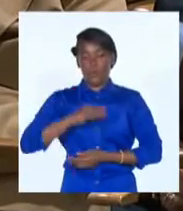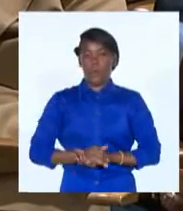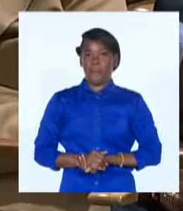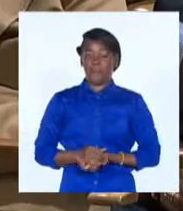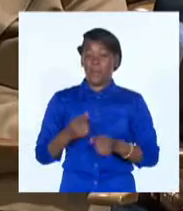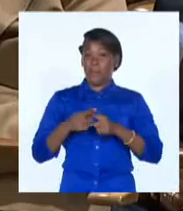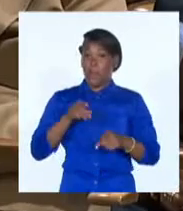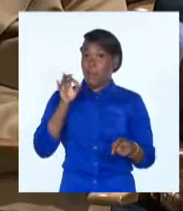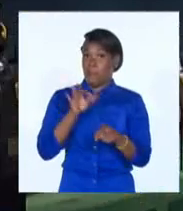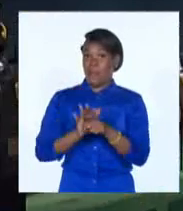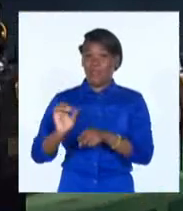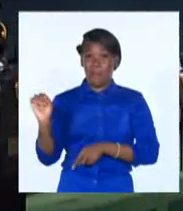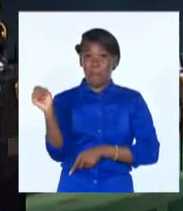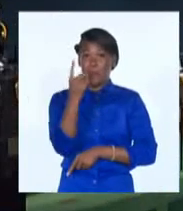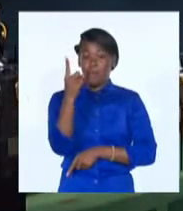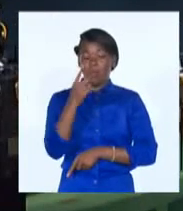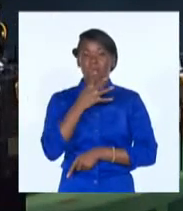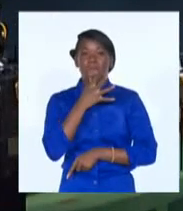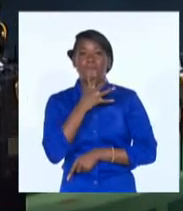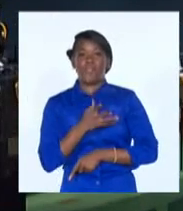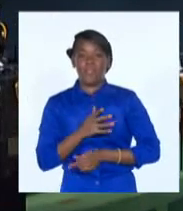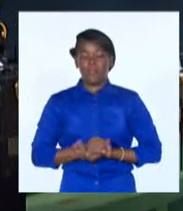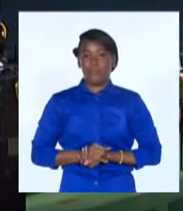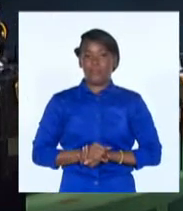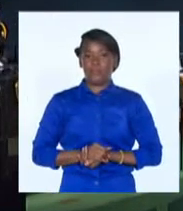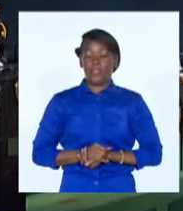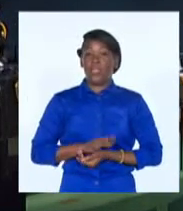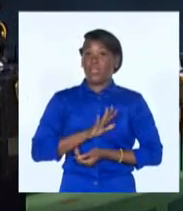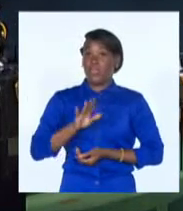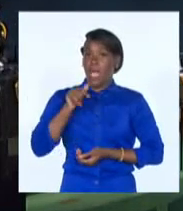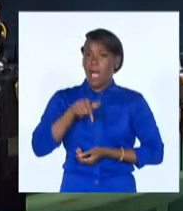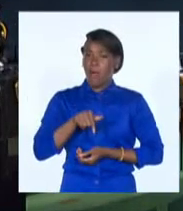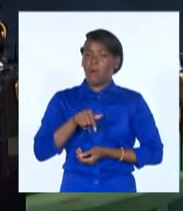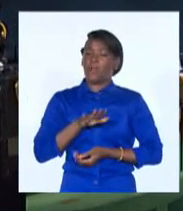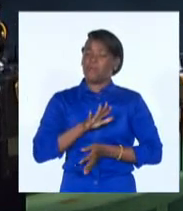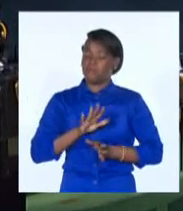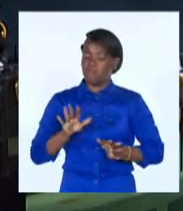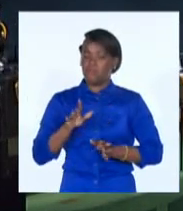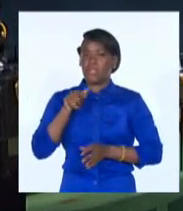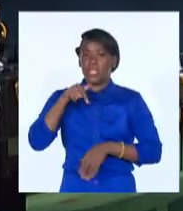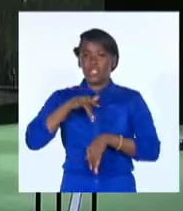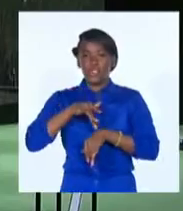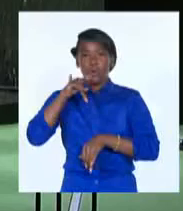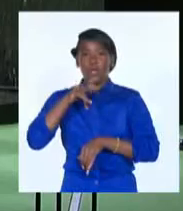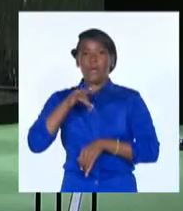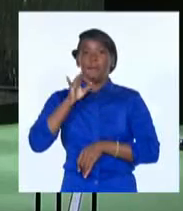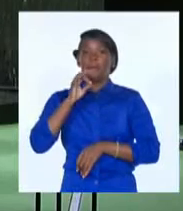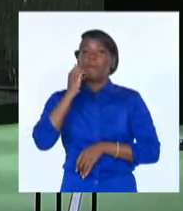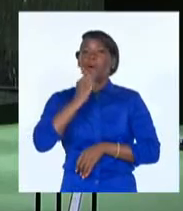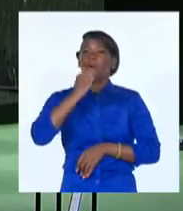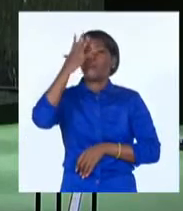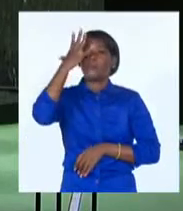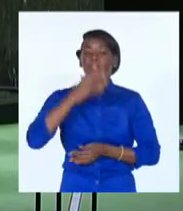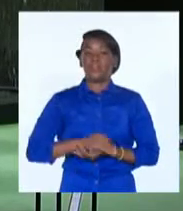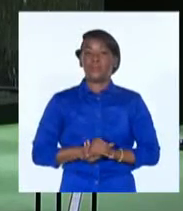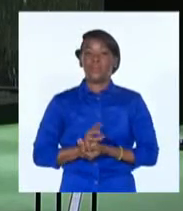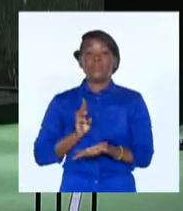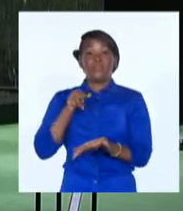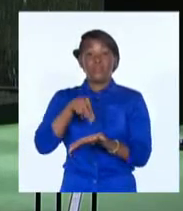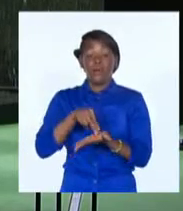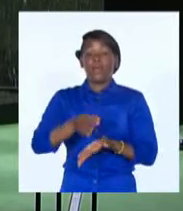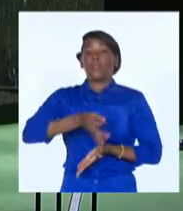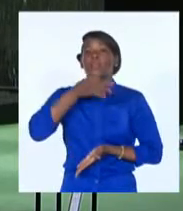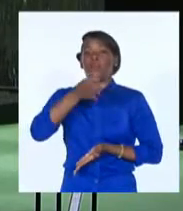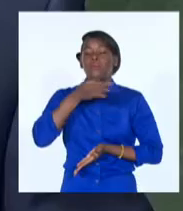Fidel en Naciones Unidas. Por ello, Díaz-Canel en 2018 expresó como sus predecesores las verdades más fuertes en